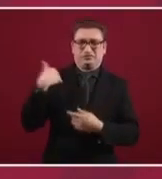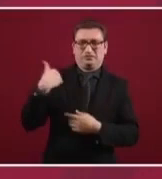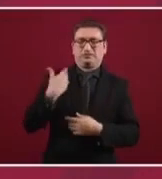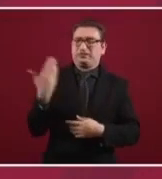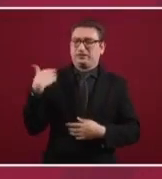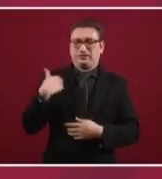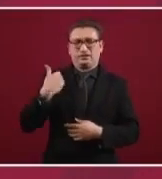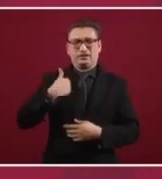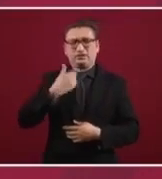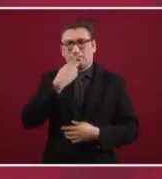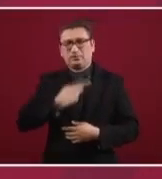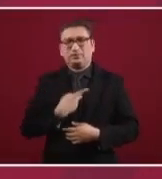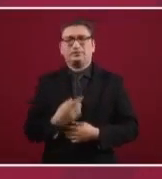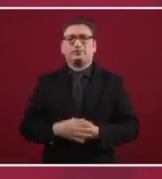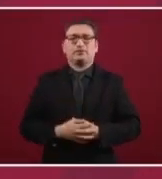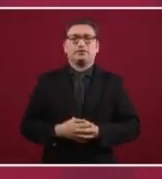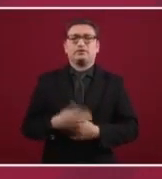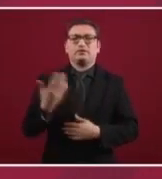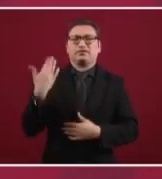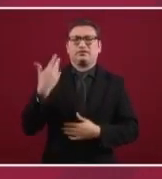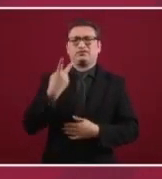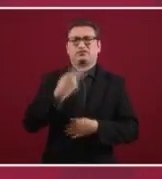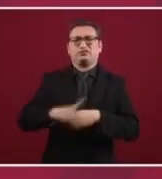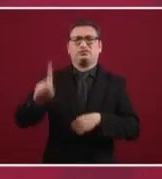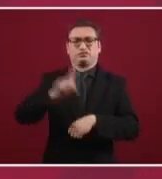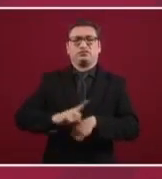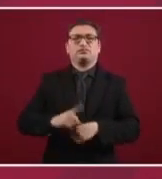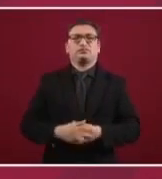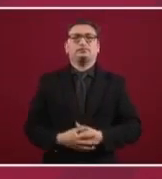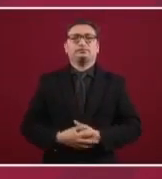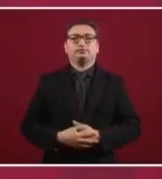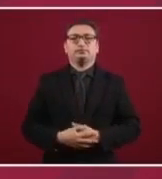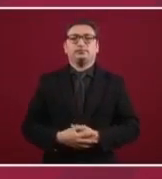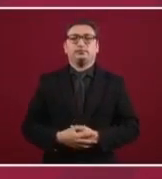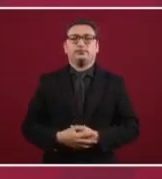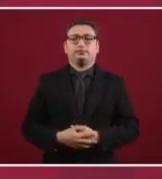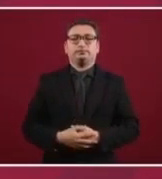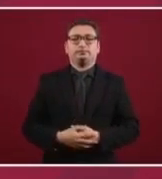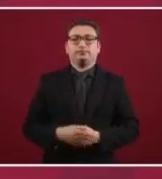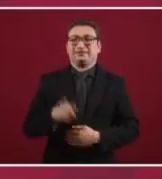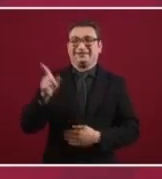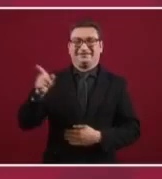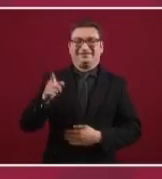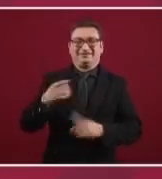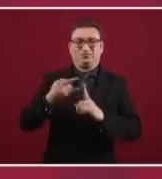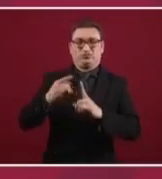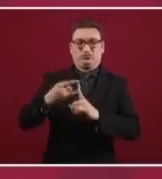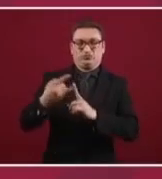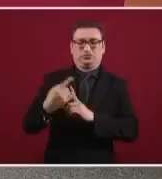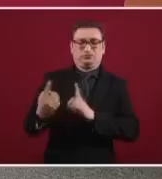decir hace dos días, aquí en la puerta,